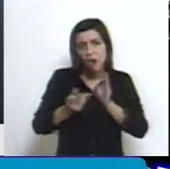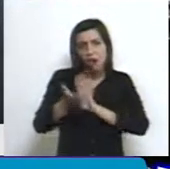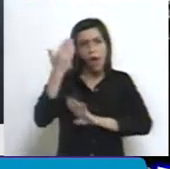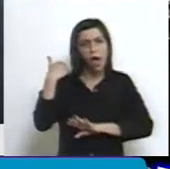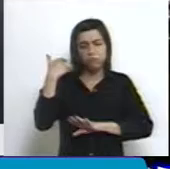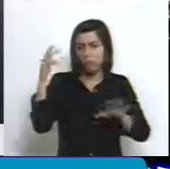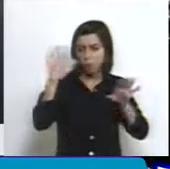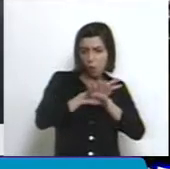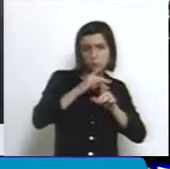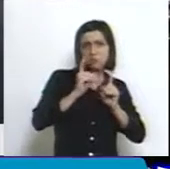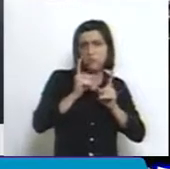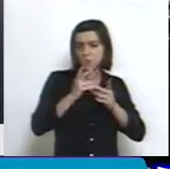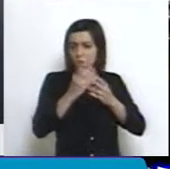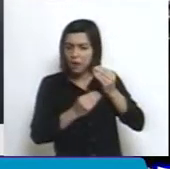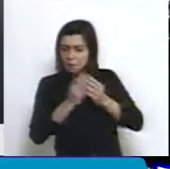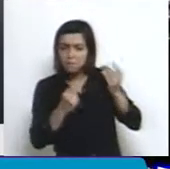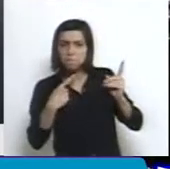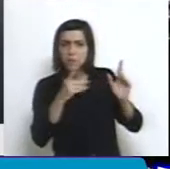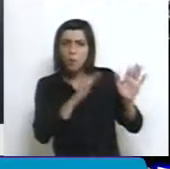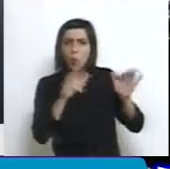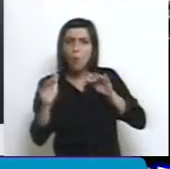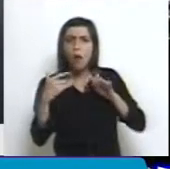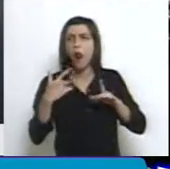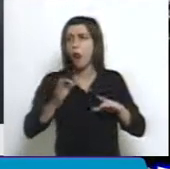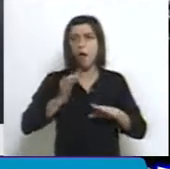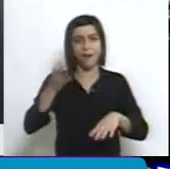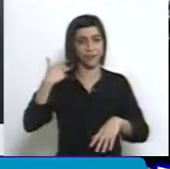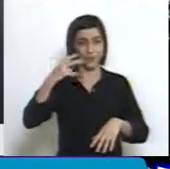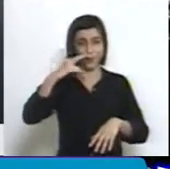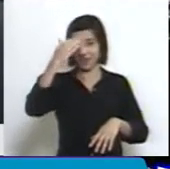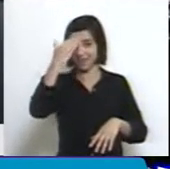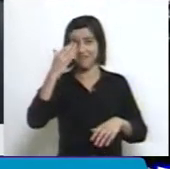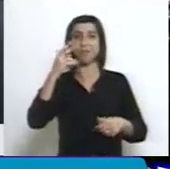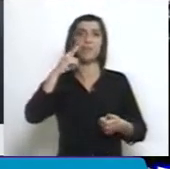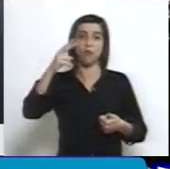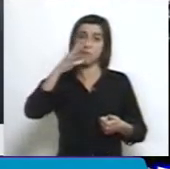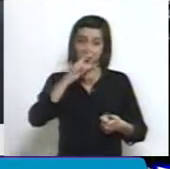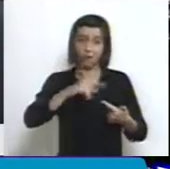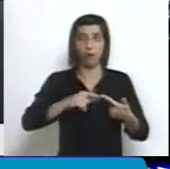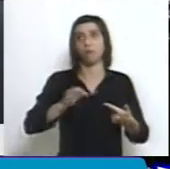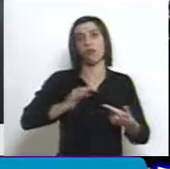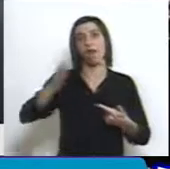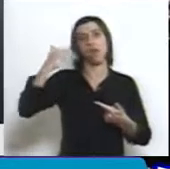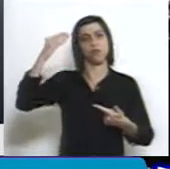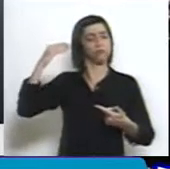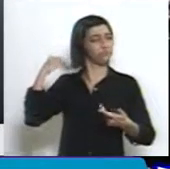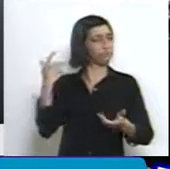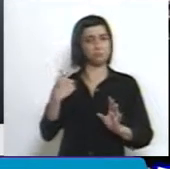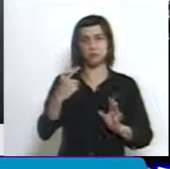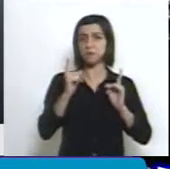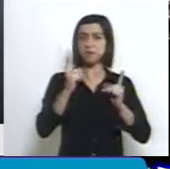que caracterizaron al presupuesto del 2015, del 2014, del año anterior, es decir,